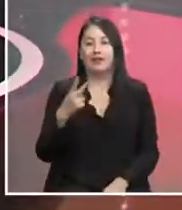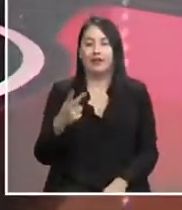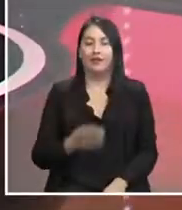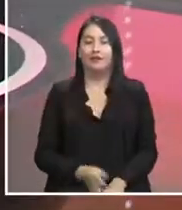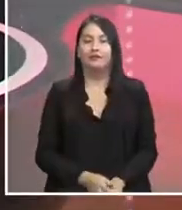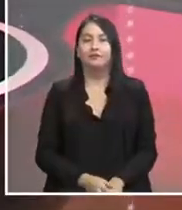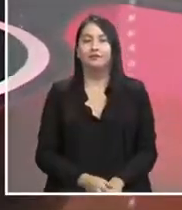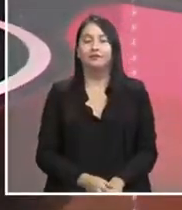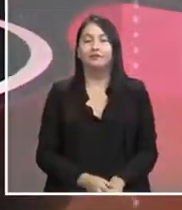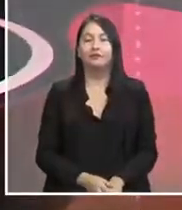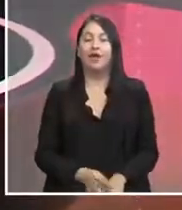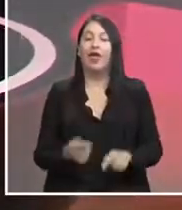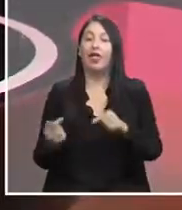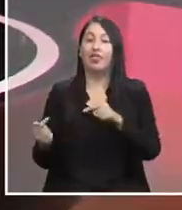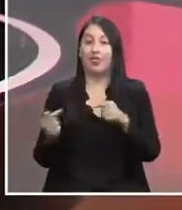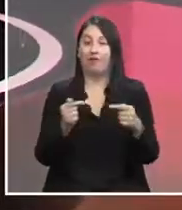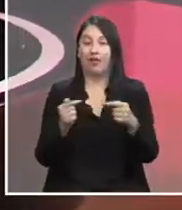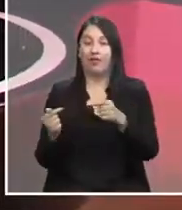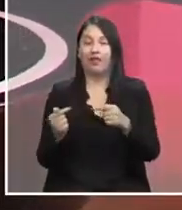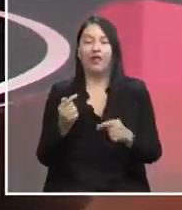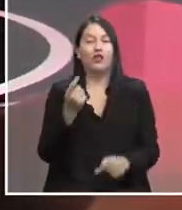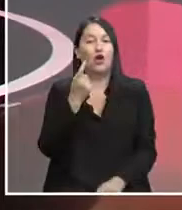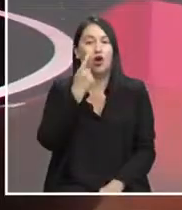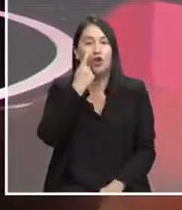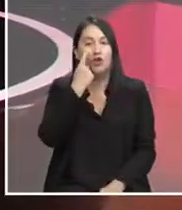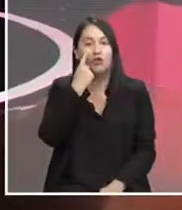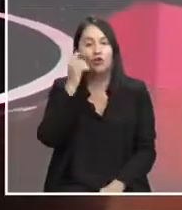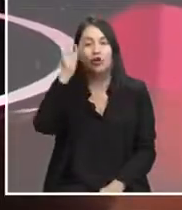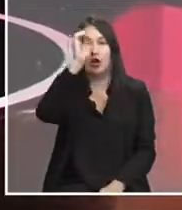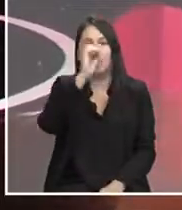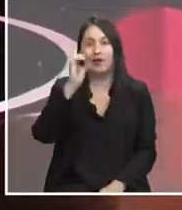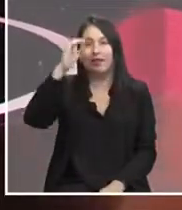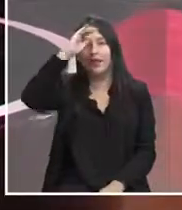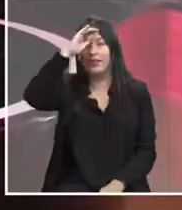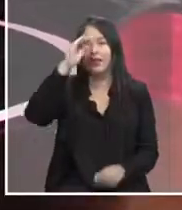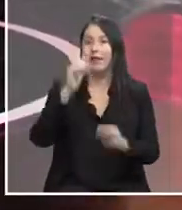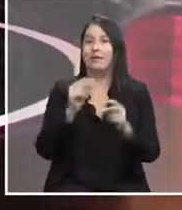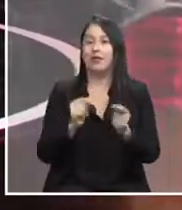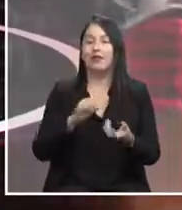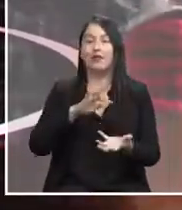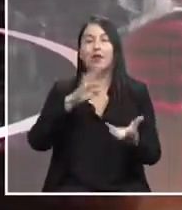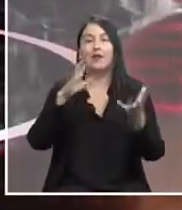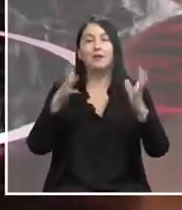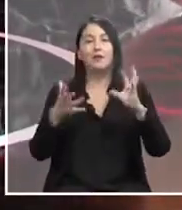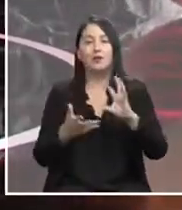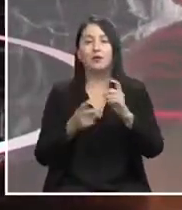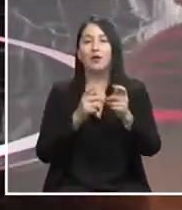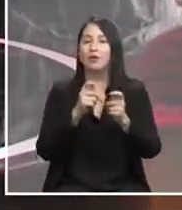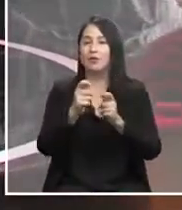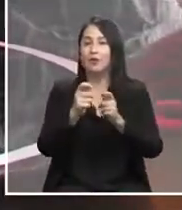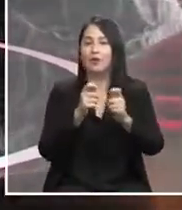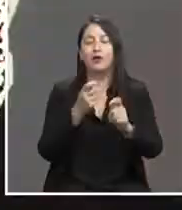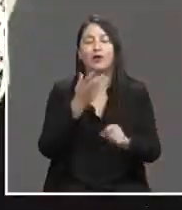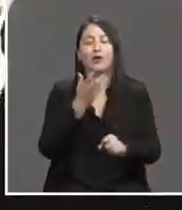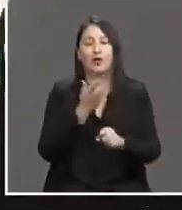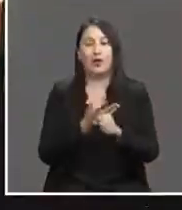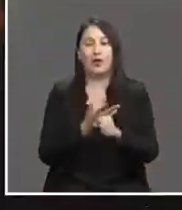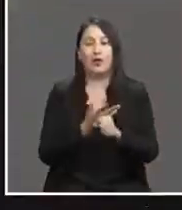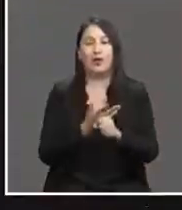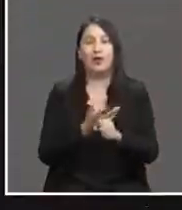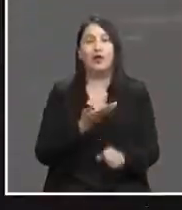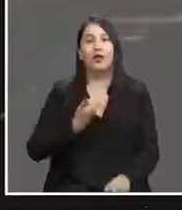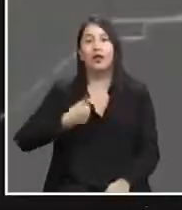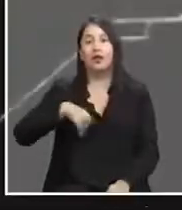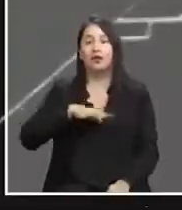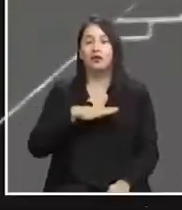estado debatiendo, conociendo las opiniones de expertos del mundo sobre los riesgos existenciales a los cuales nos vemos